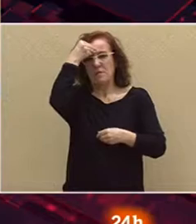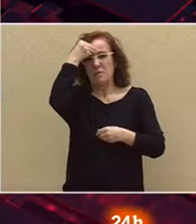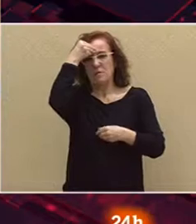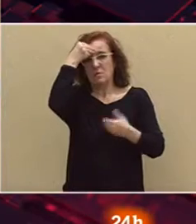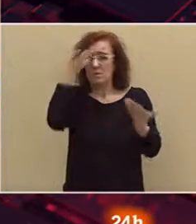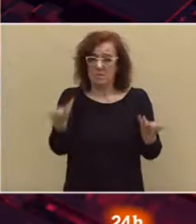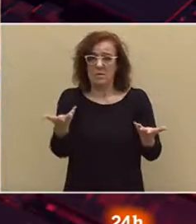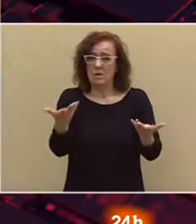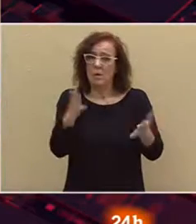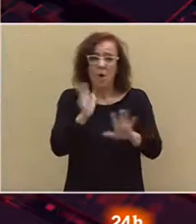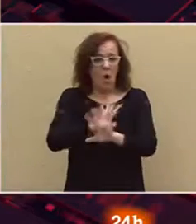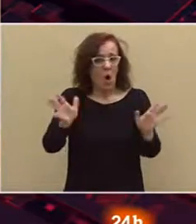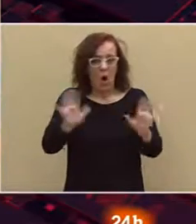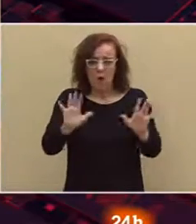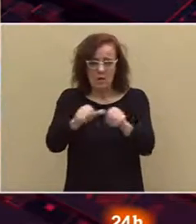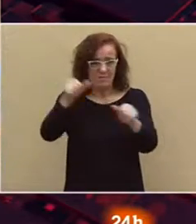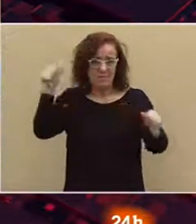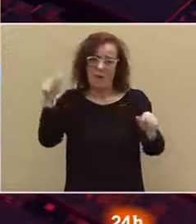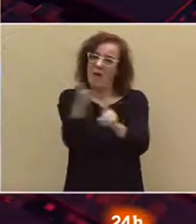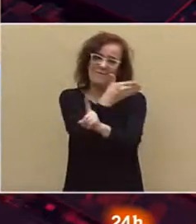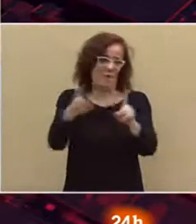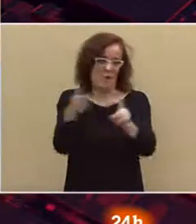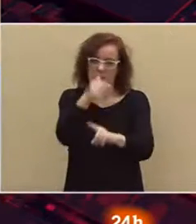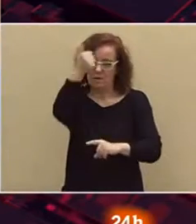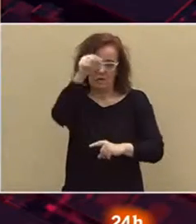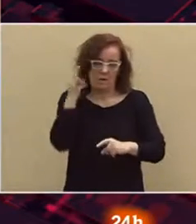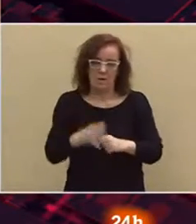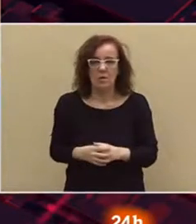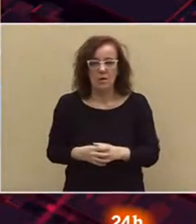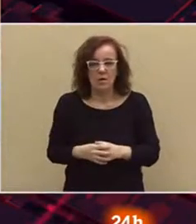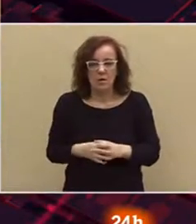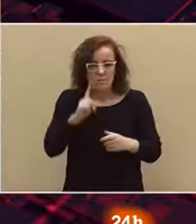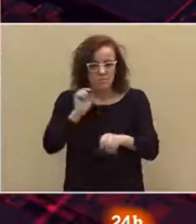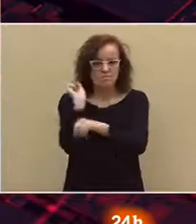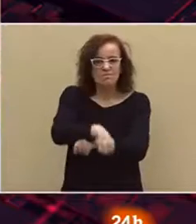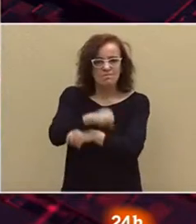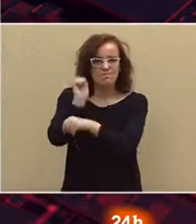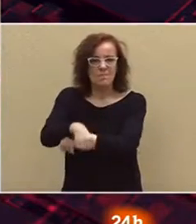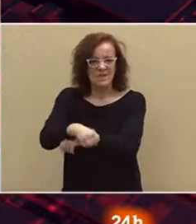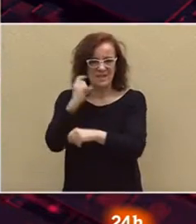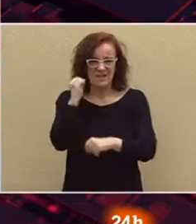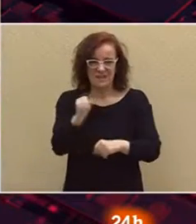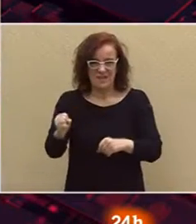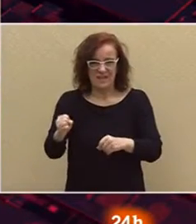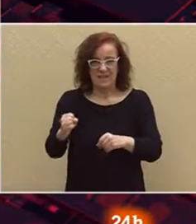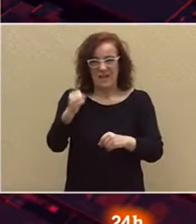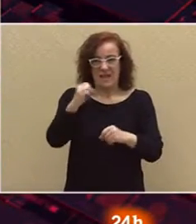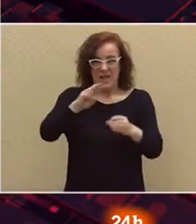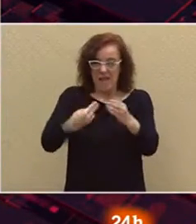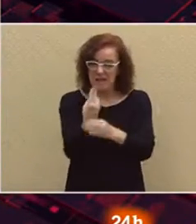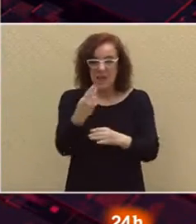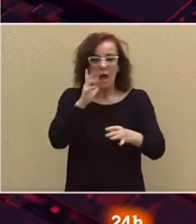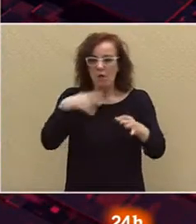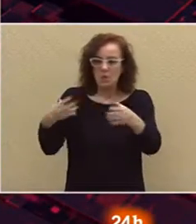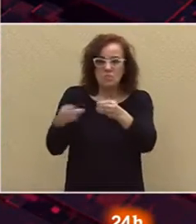terrible lacra de la violencia de género. Hemos derrotado la violencia criminal de ETA con la unidad de todas las fuerzas